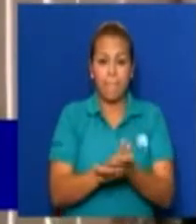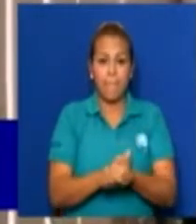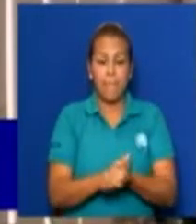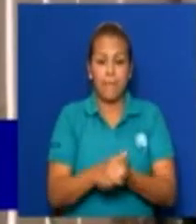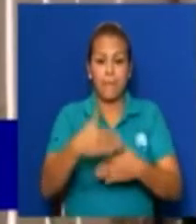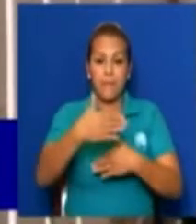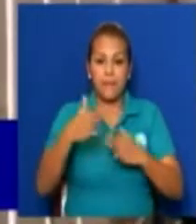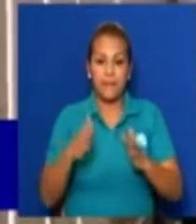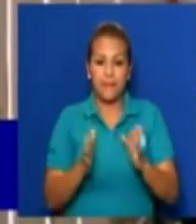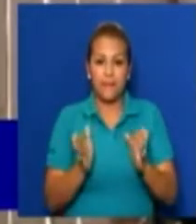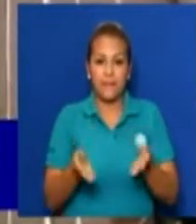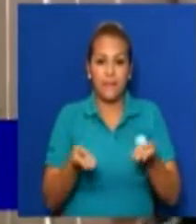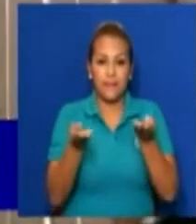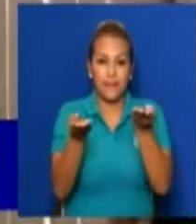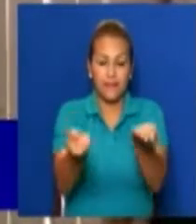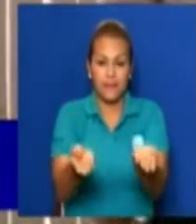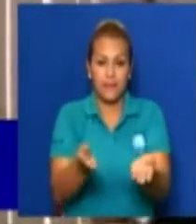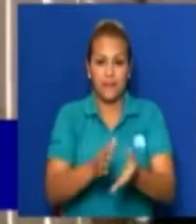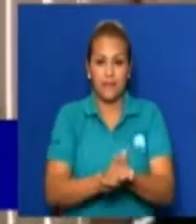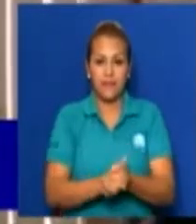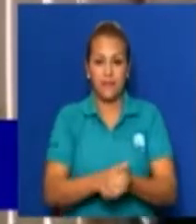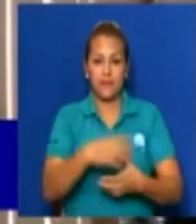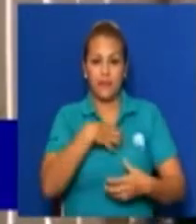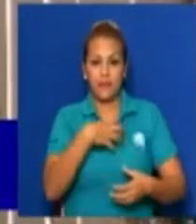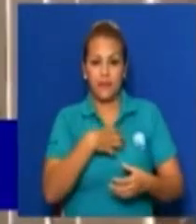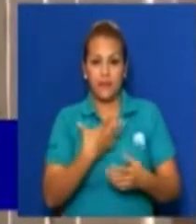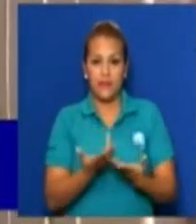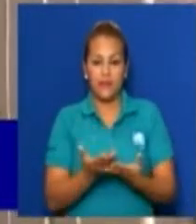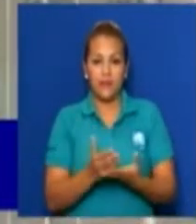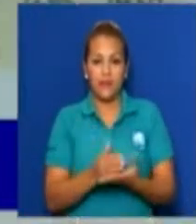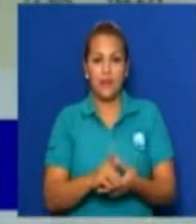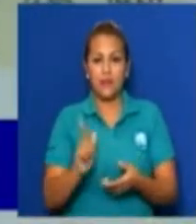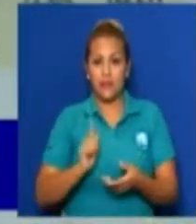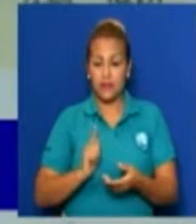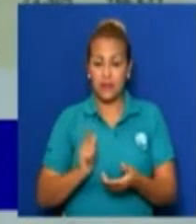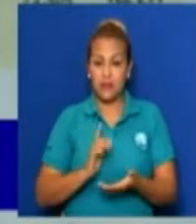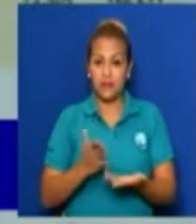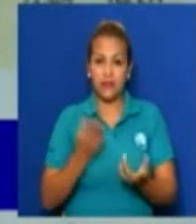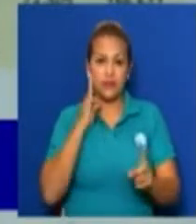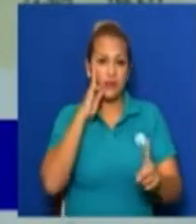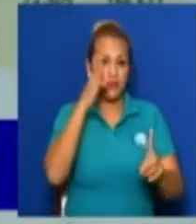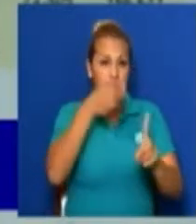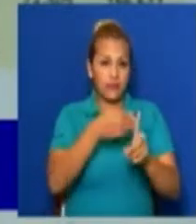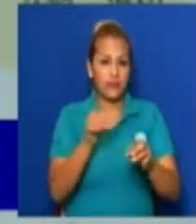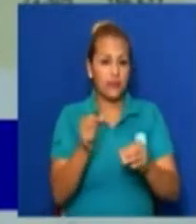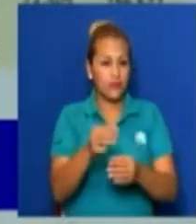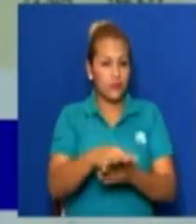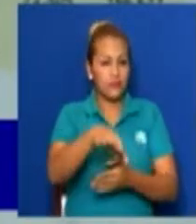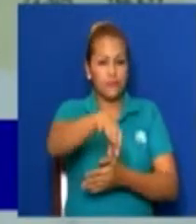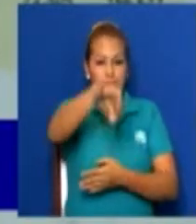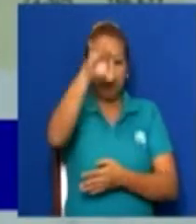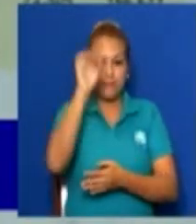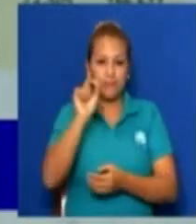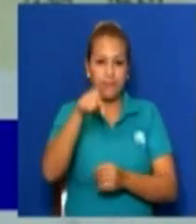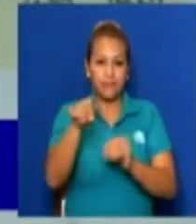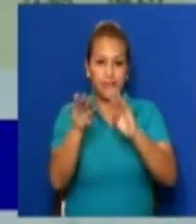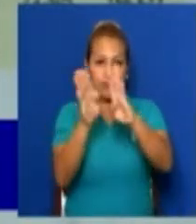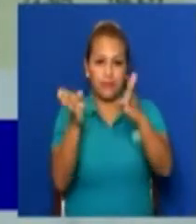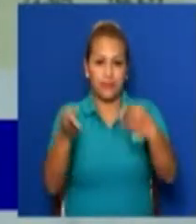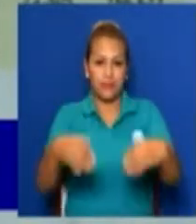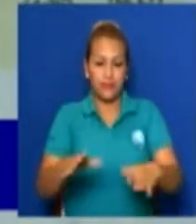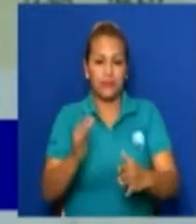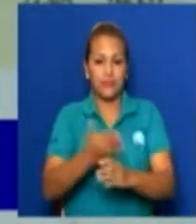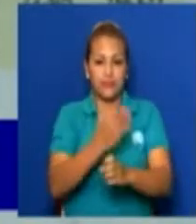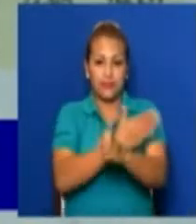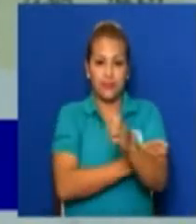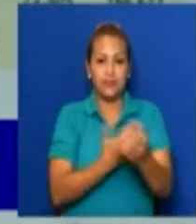de las propiedades urbanas y rurales tiene como sujeto principal a las mujeres. Antes, los